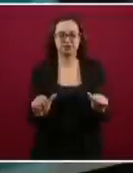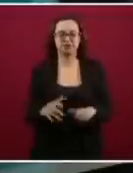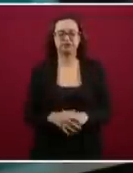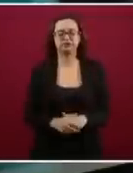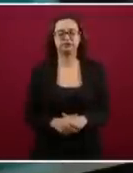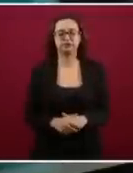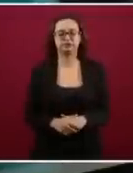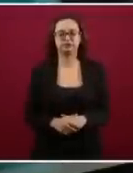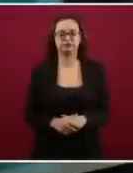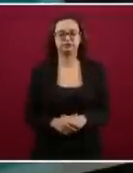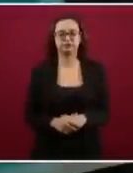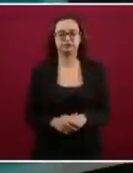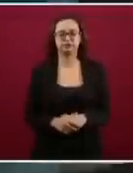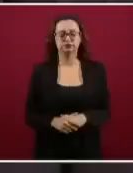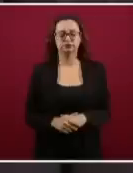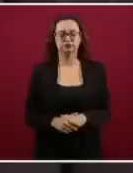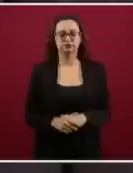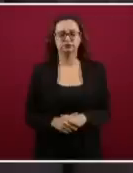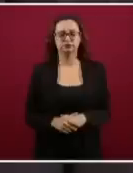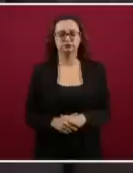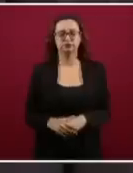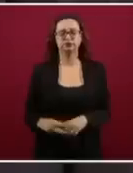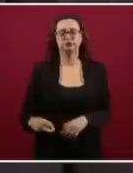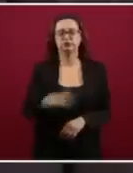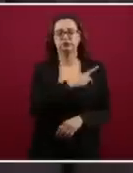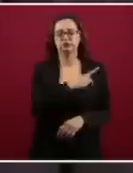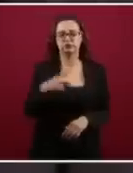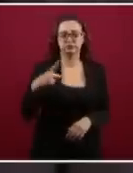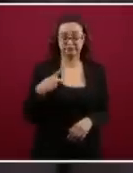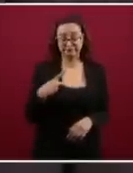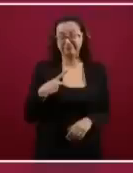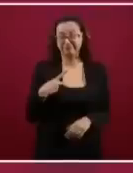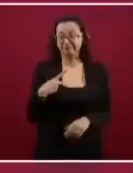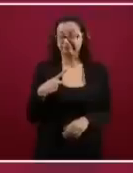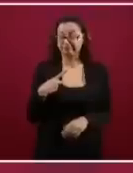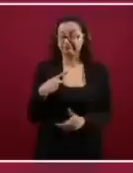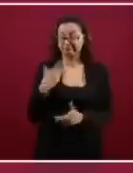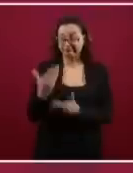y que se debe de pedir perdón